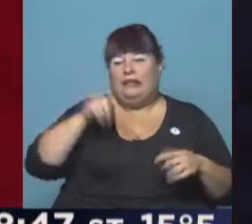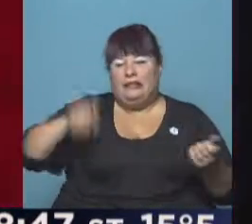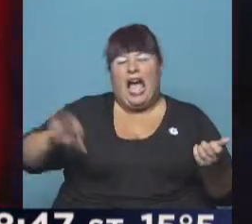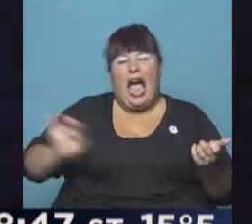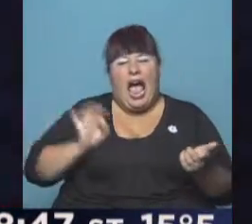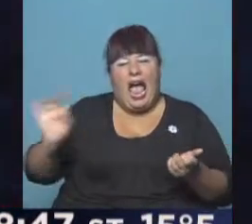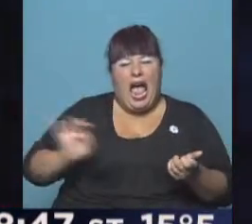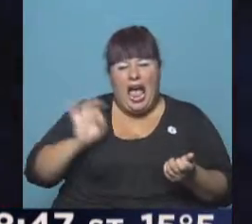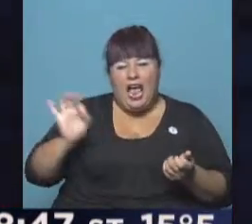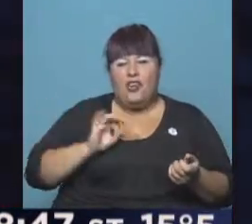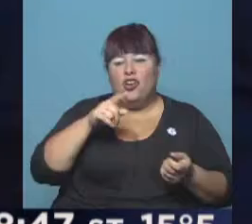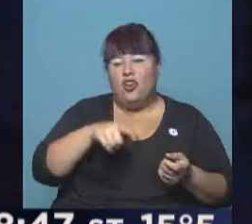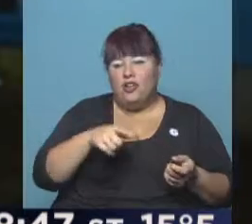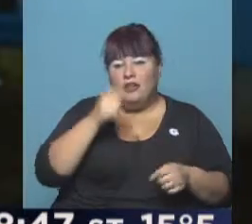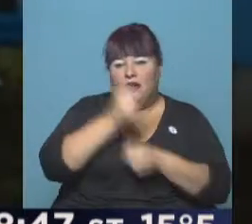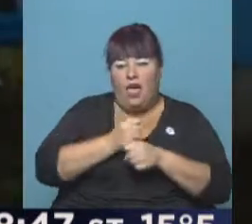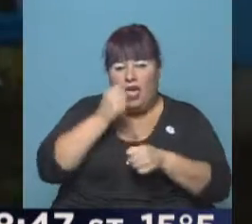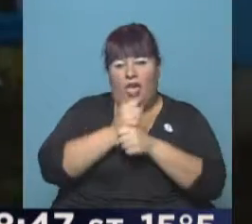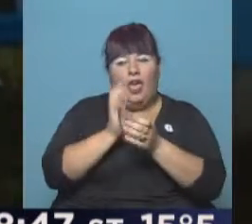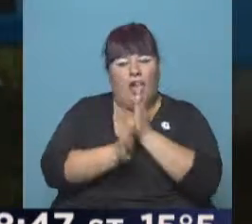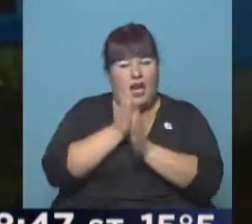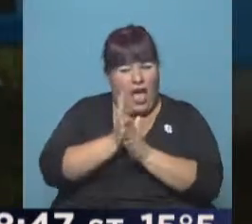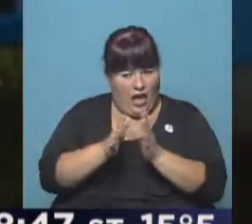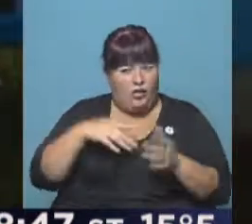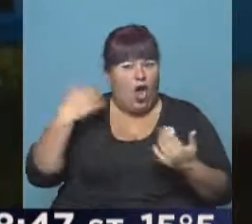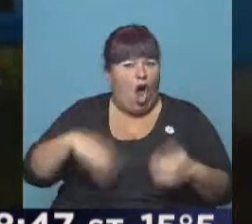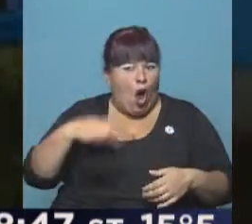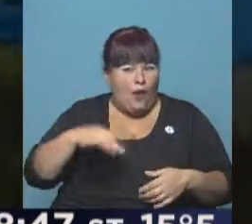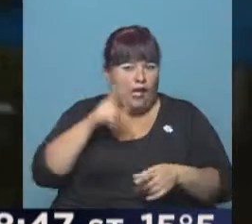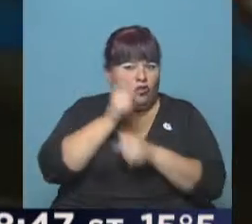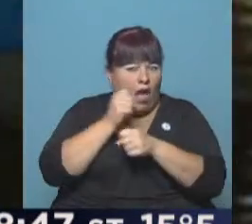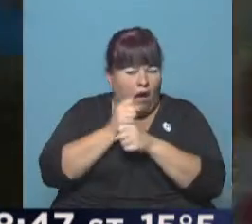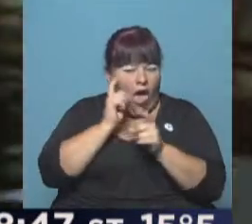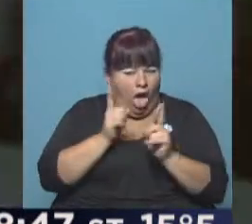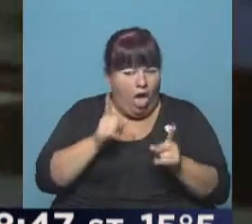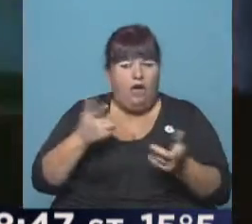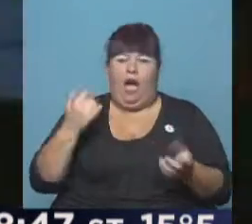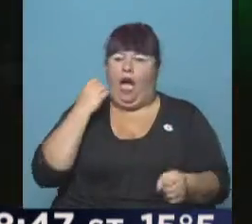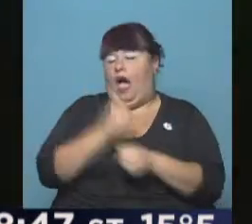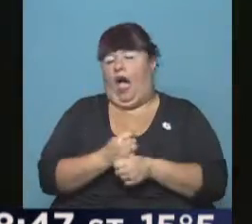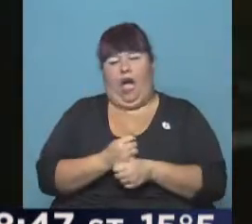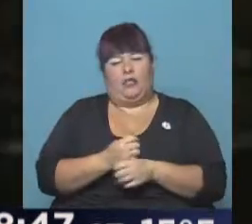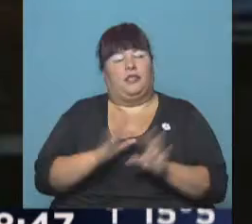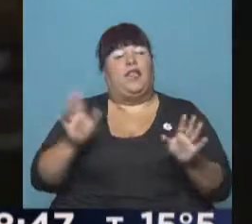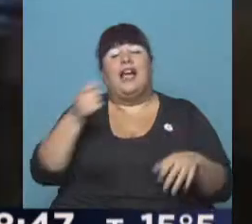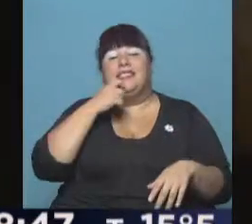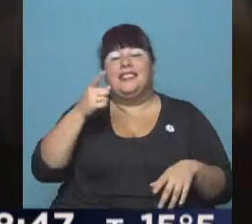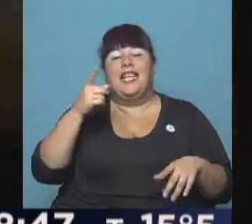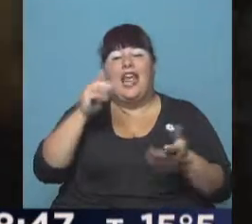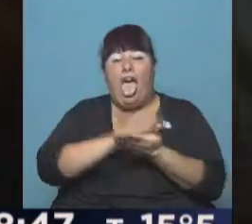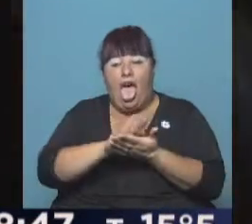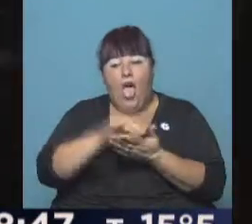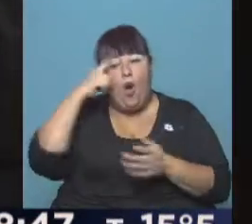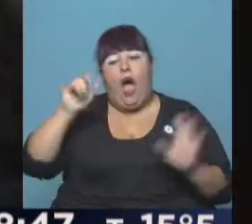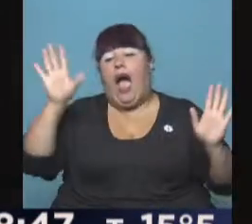años trabajando gratis con todas las obligaciones un trabajador hasta que siempre condición alguna vacante de juez